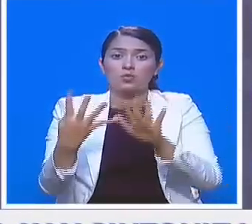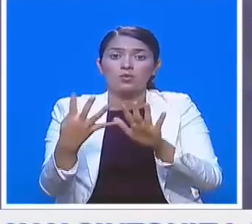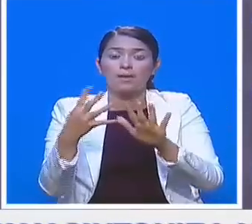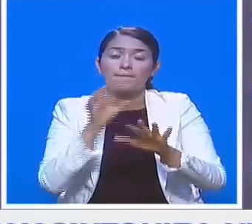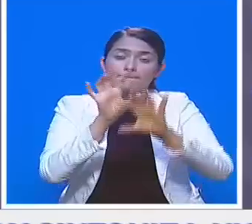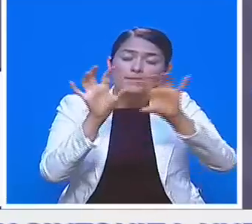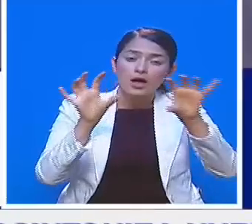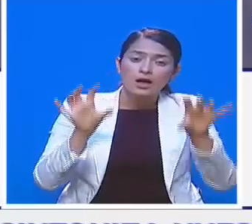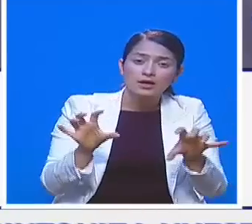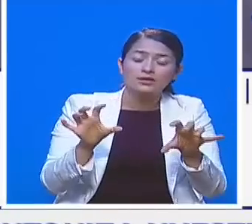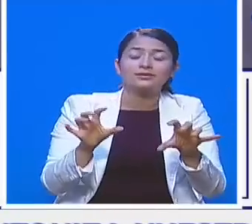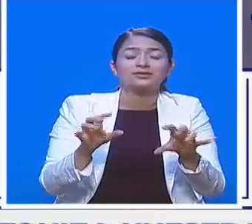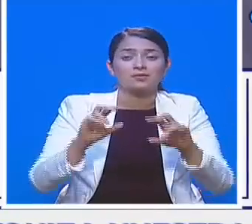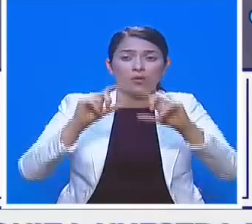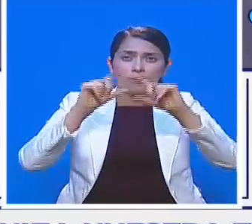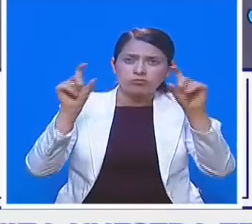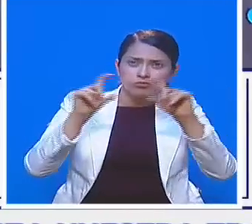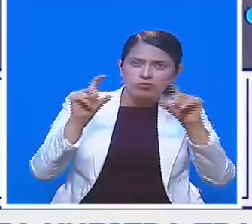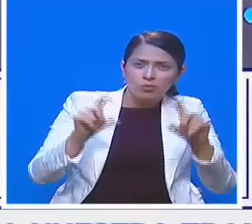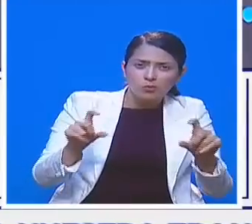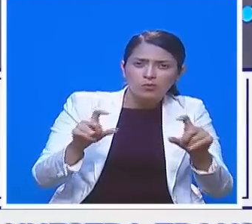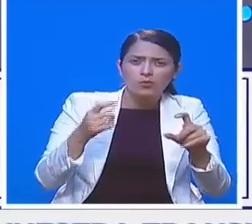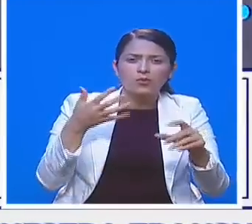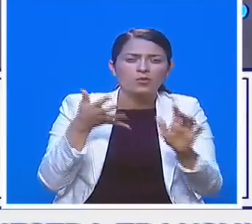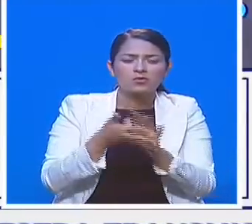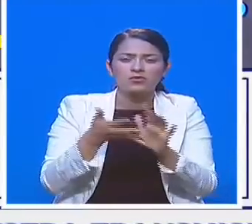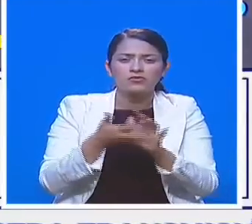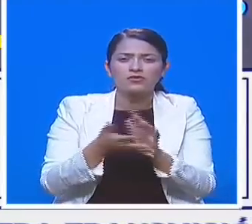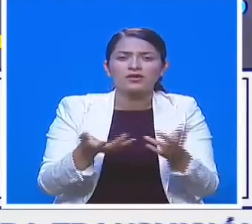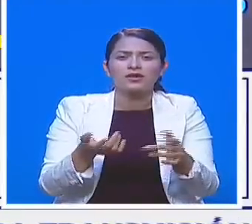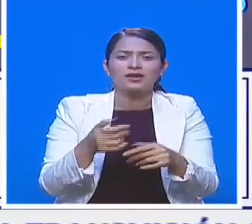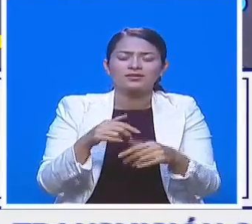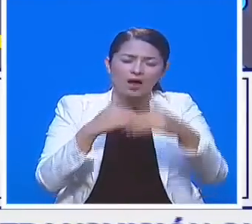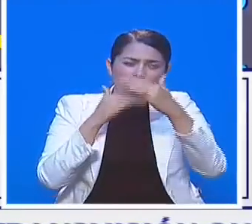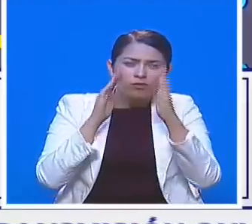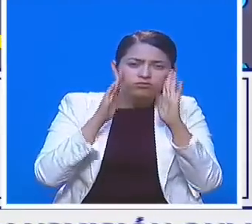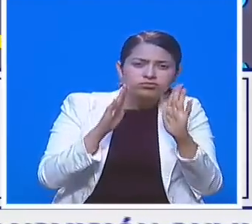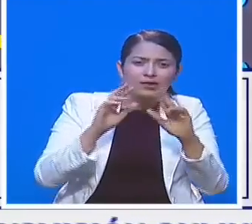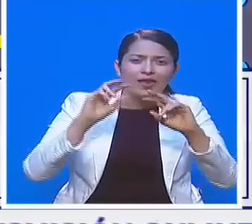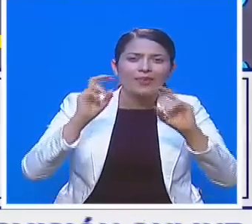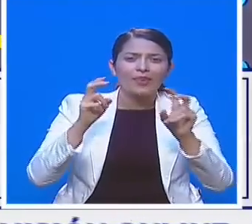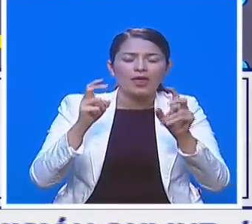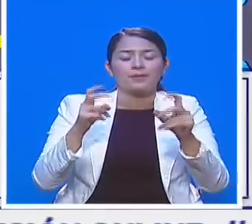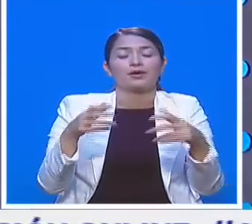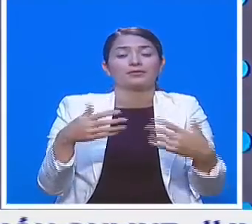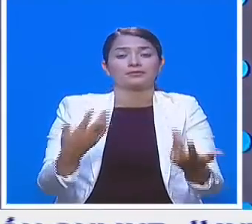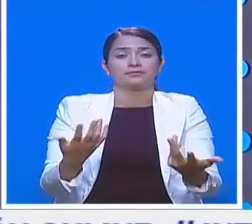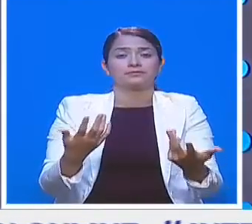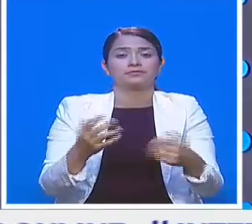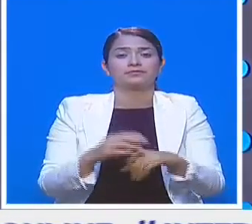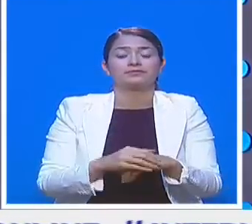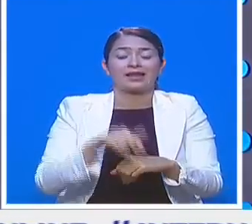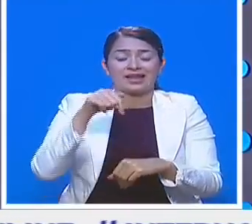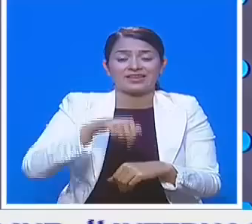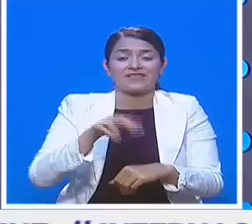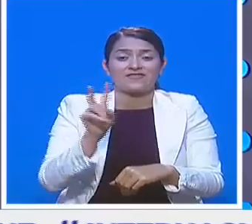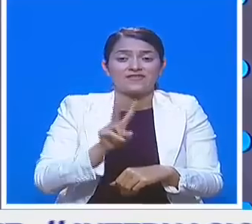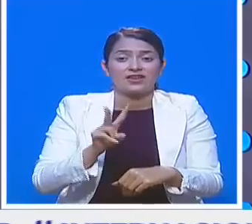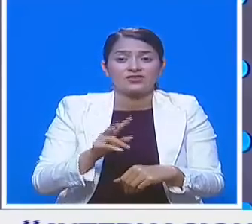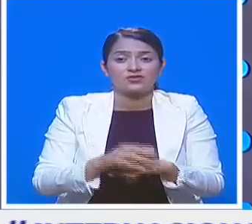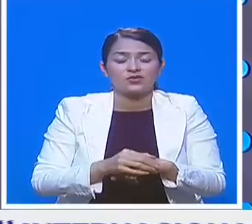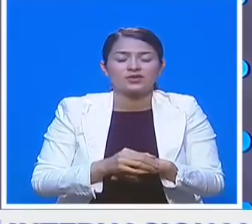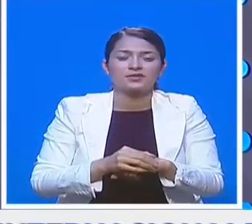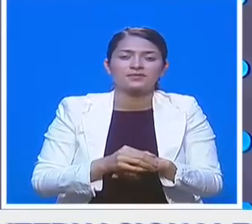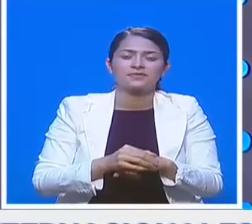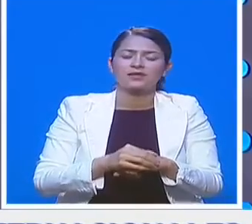y por supuesto los titulares de la prensa escrita y web se han centrado en este tema global. En el caso de nuestro país, vamos a ver a